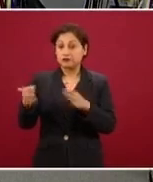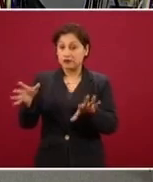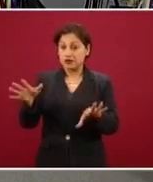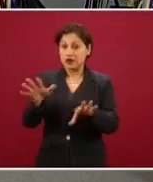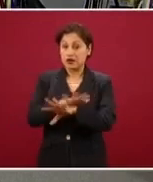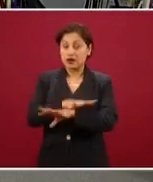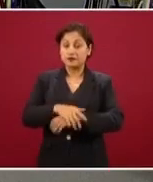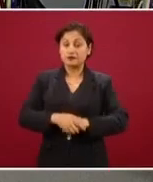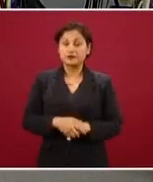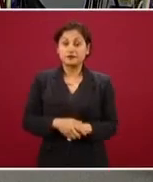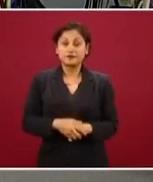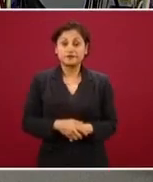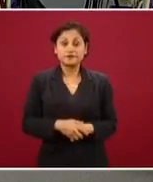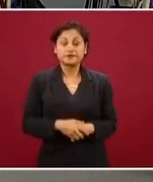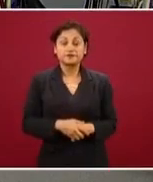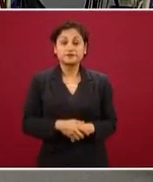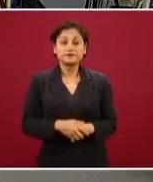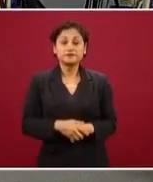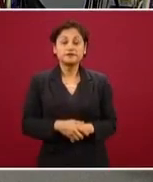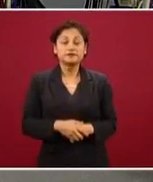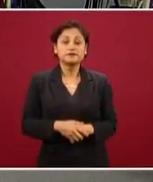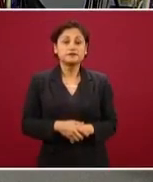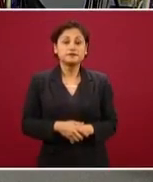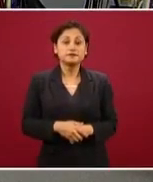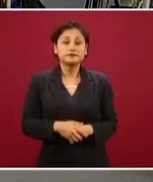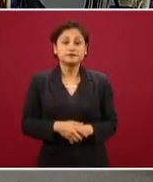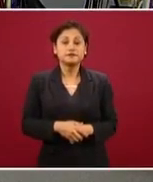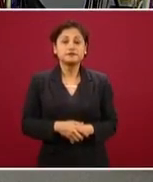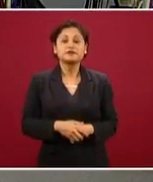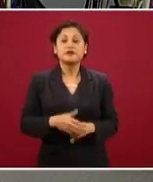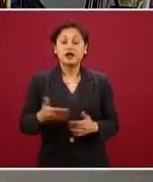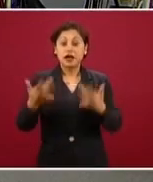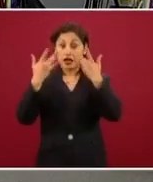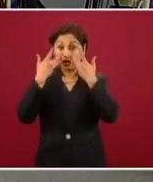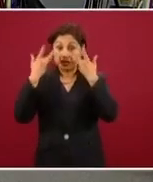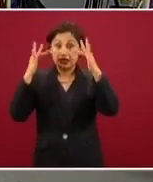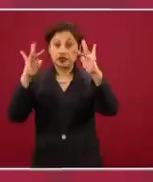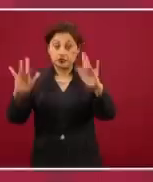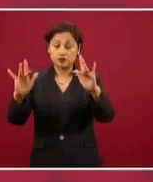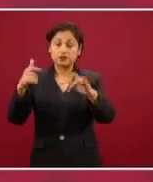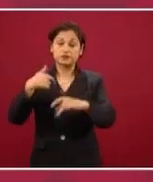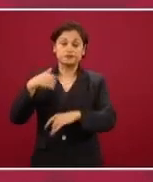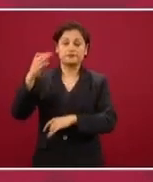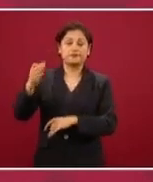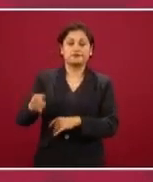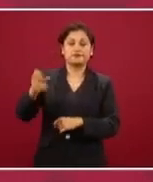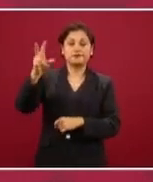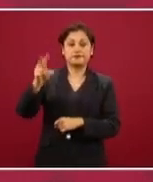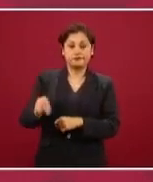gabinete? Como también no va a haber la renuncia. Y necesitamos